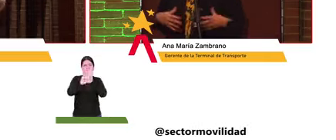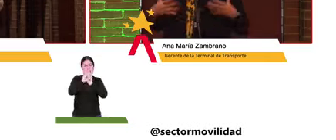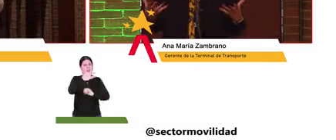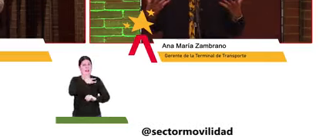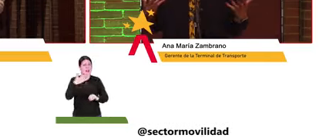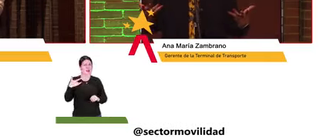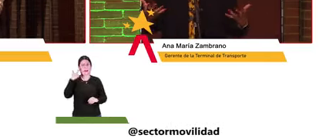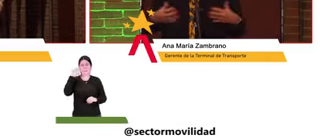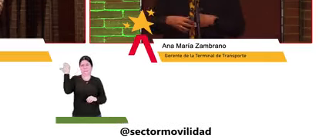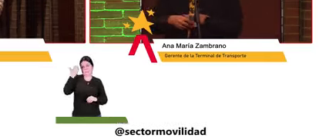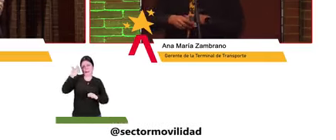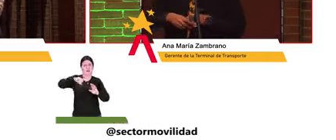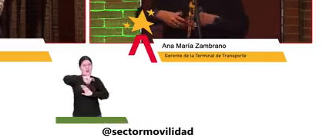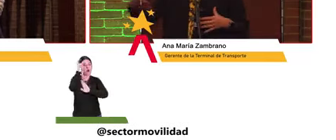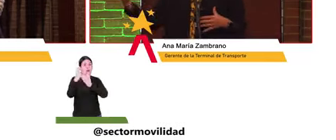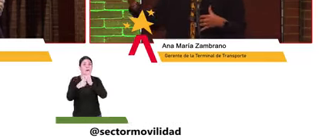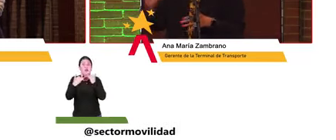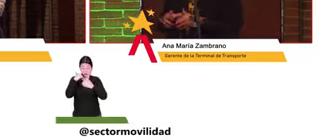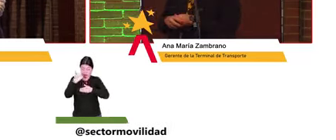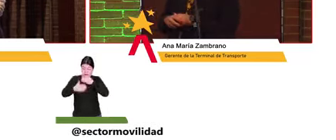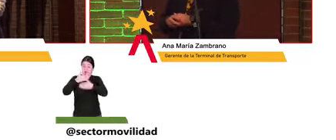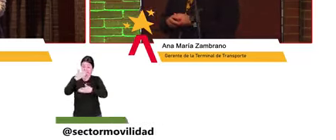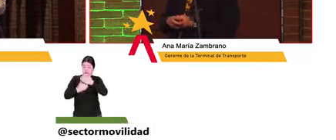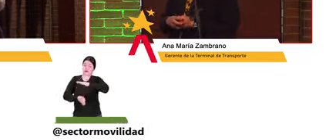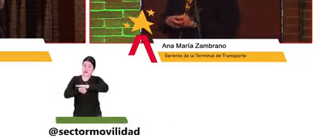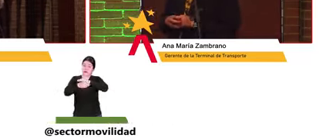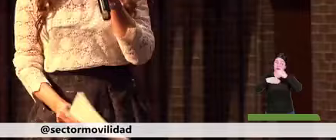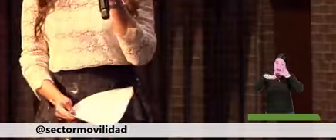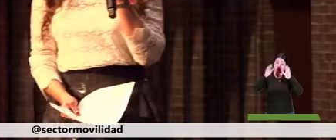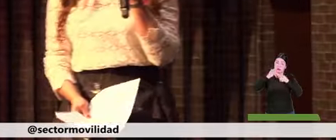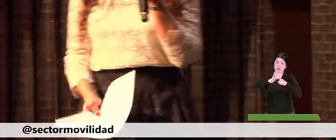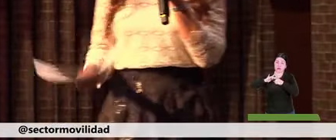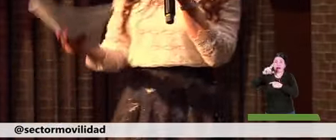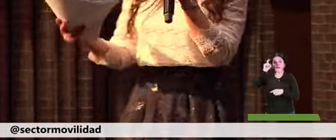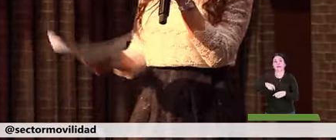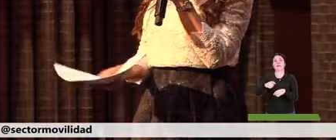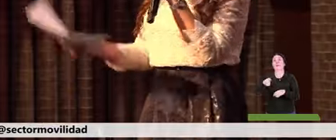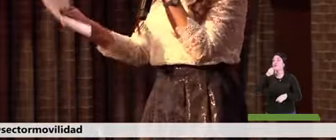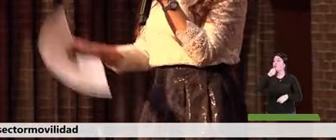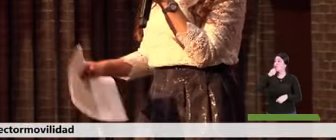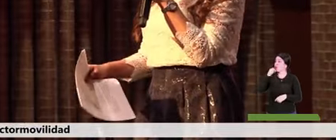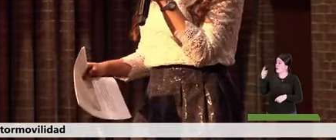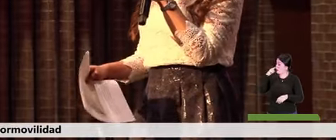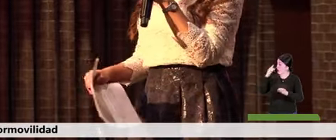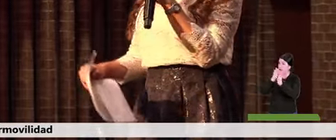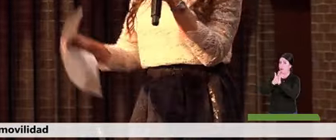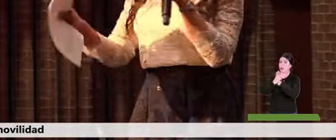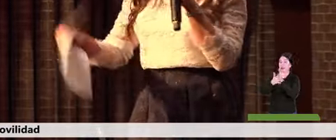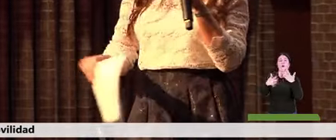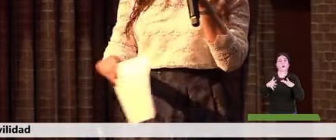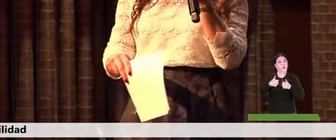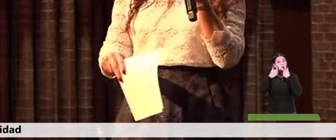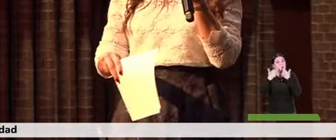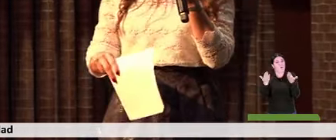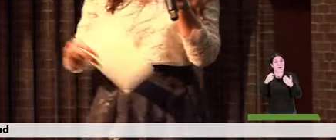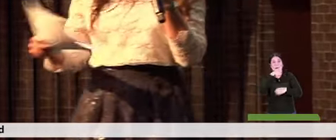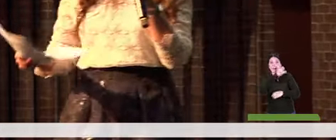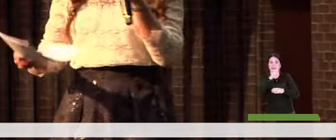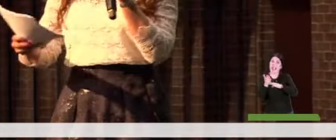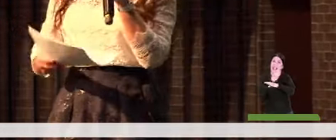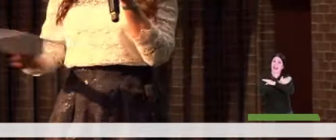vamos a continuar en ese trabajo, por supuesto, en todas las áreas de implementación. Muy buena noticia tener en cuenta a toda esa población que ya efectivamente